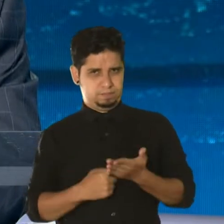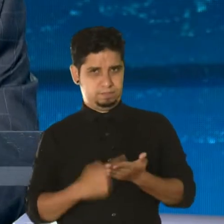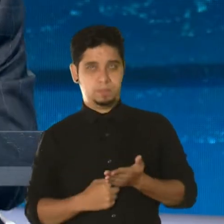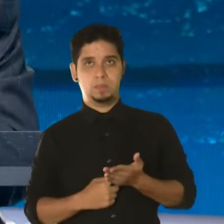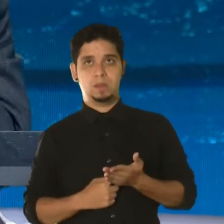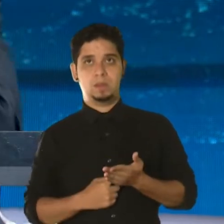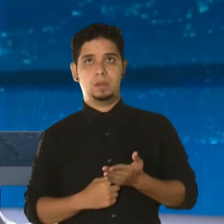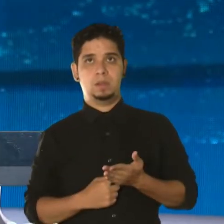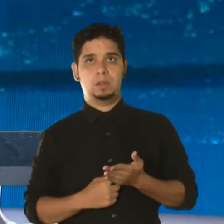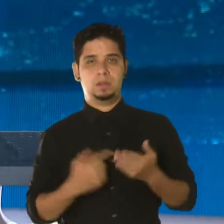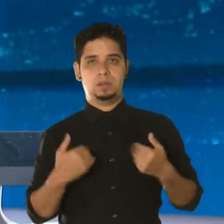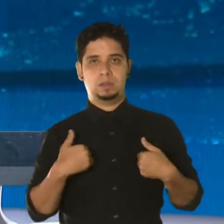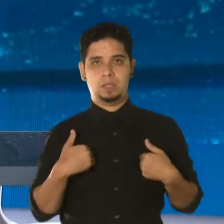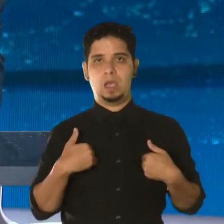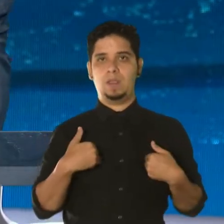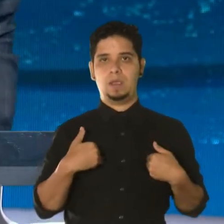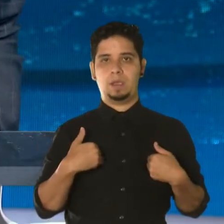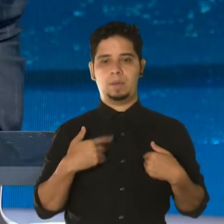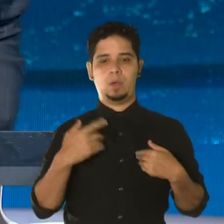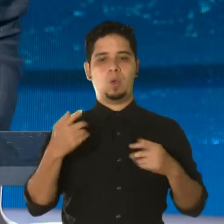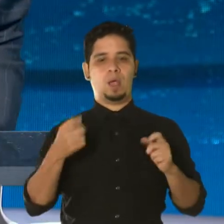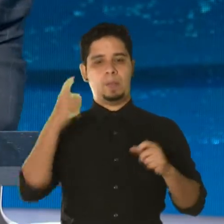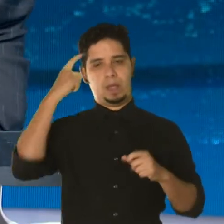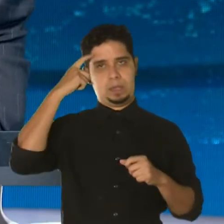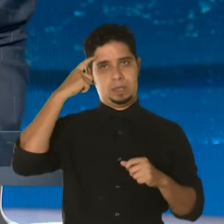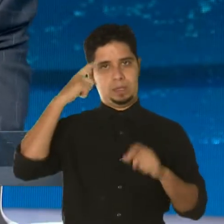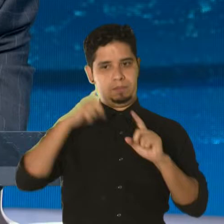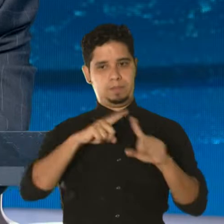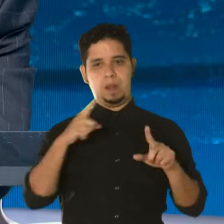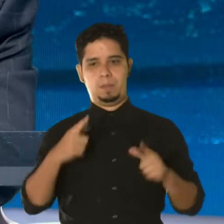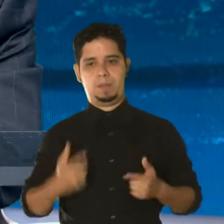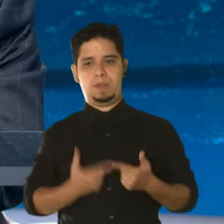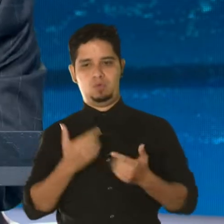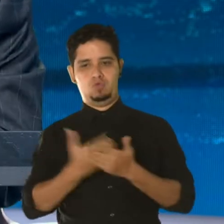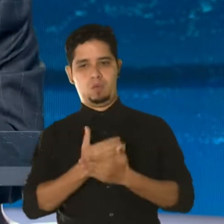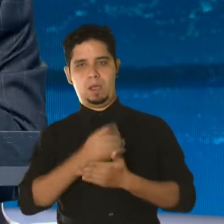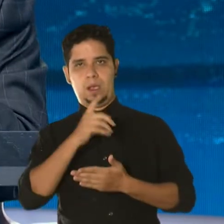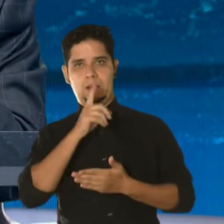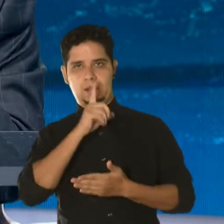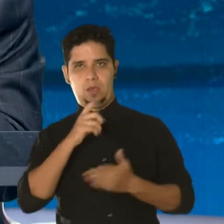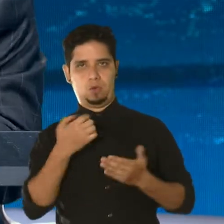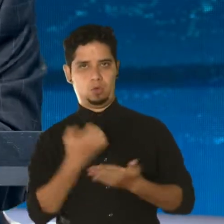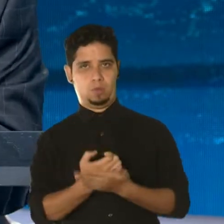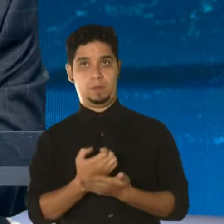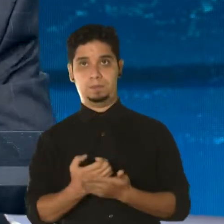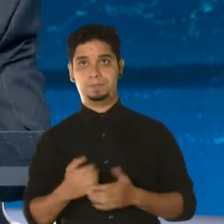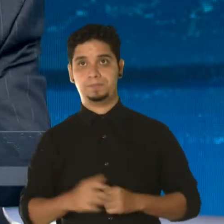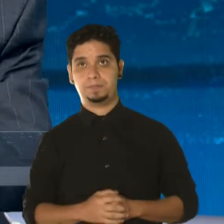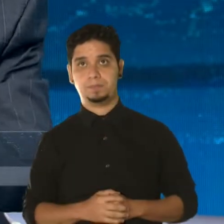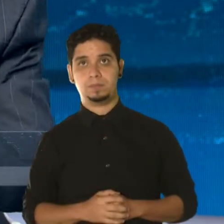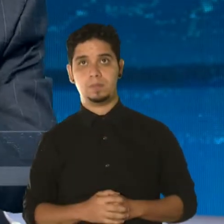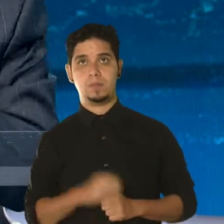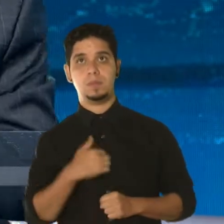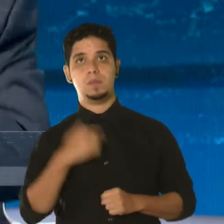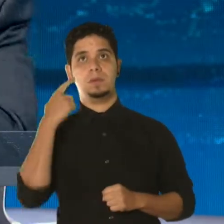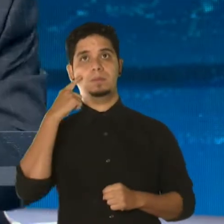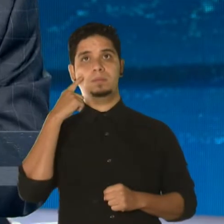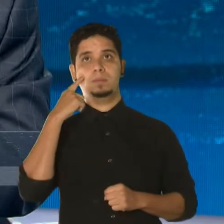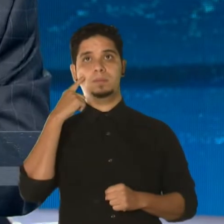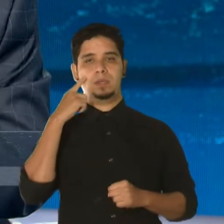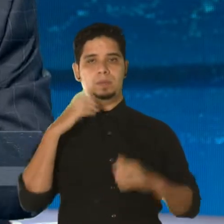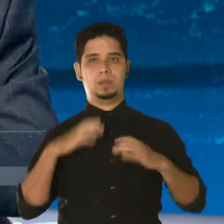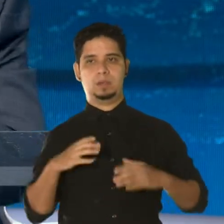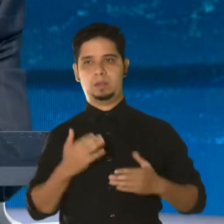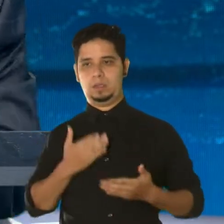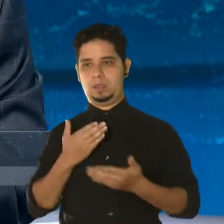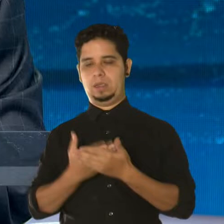acá arriba hoy para vivir en este nuevo, ¿verdad? Esta nueva realidad económica que tenemos. Yo creía y mis clientes creían que yo tenía que estar allí